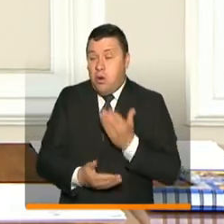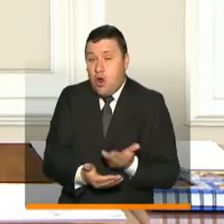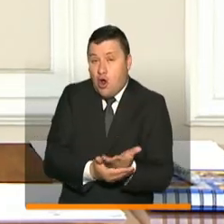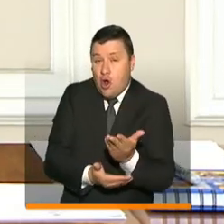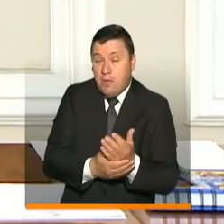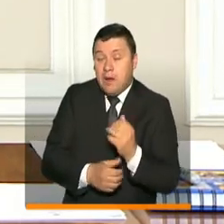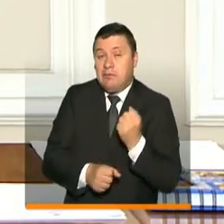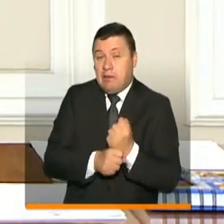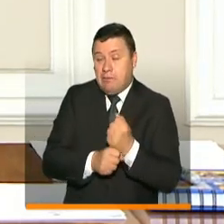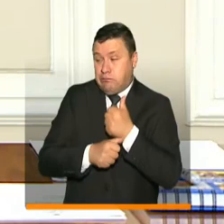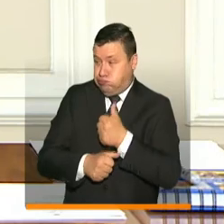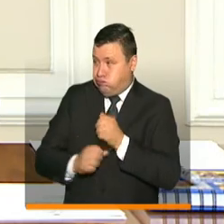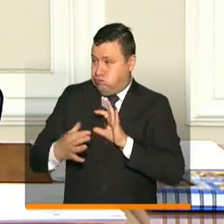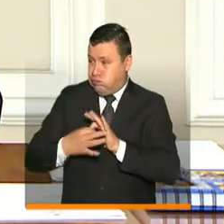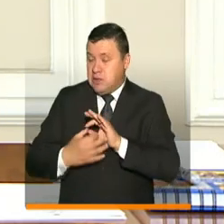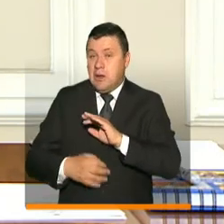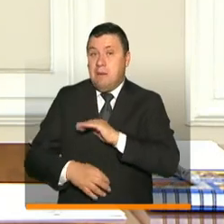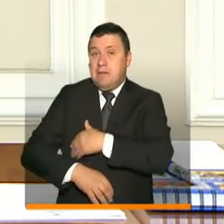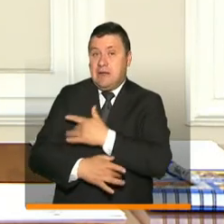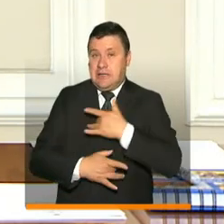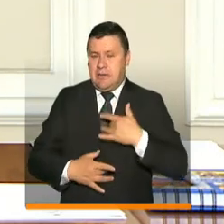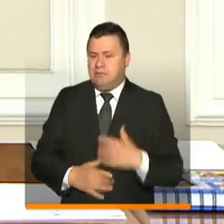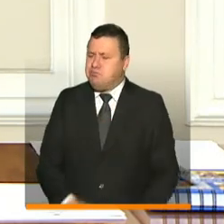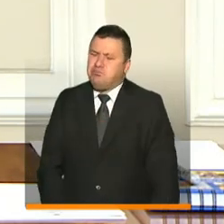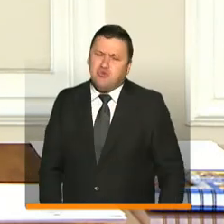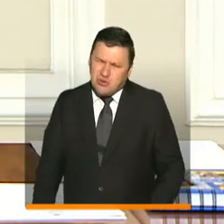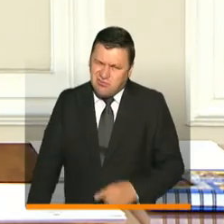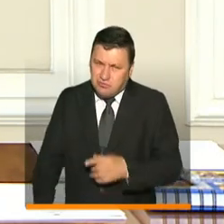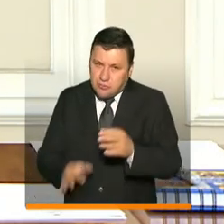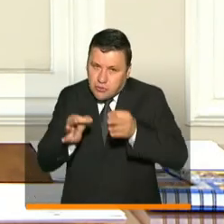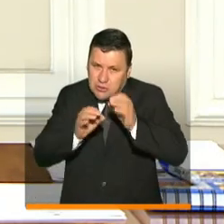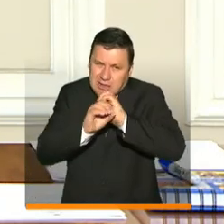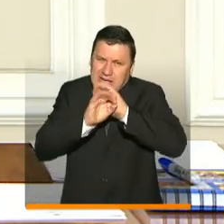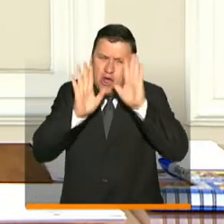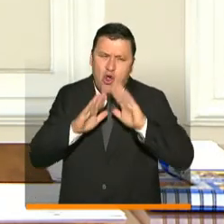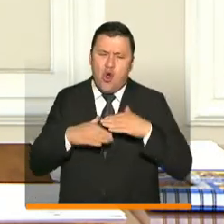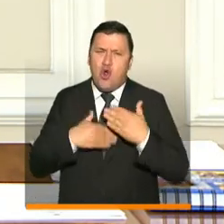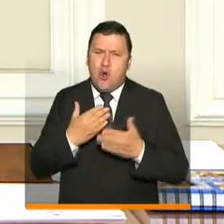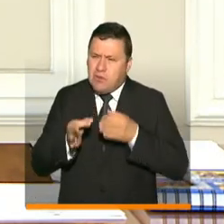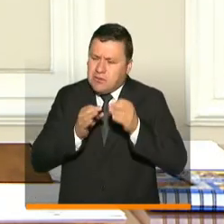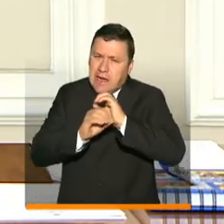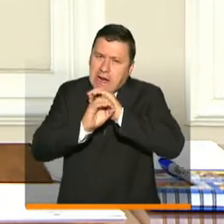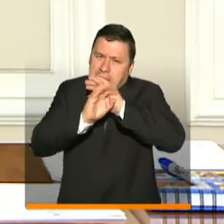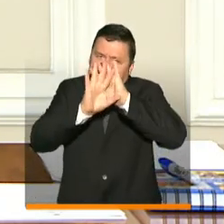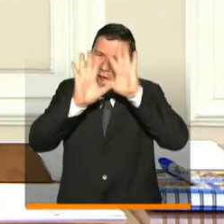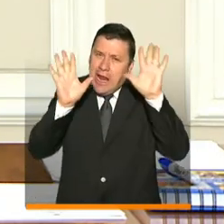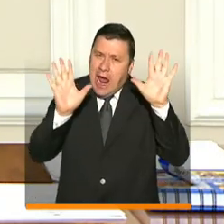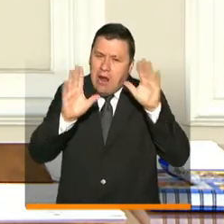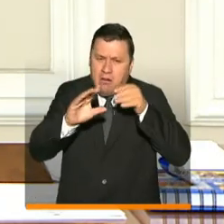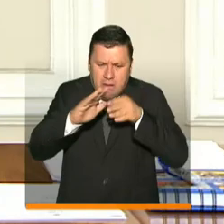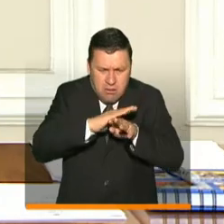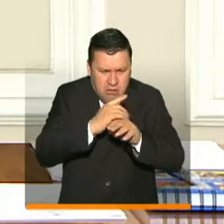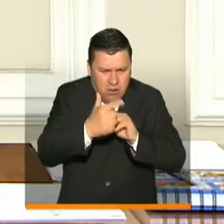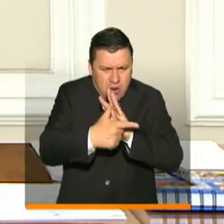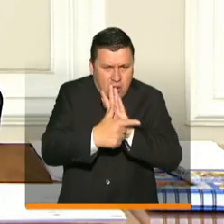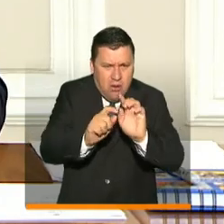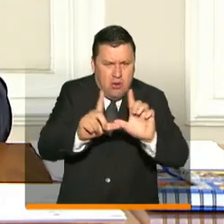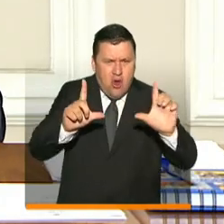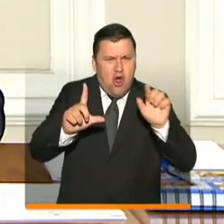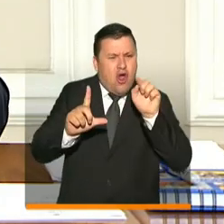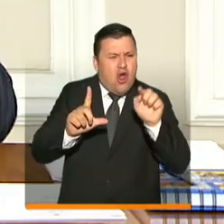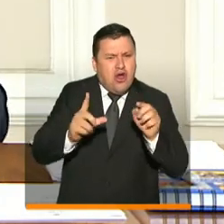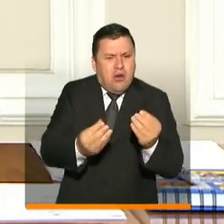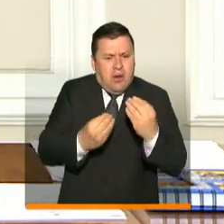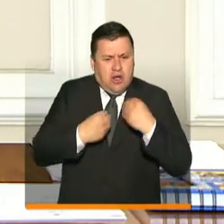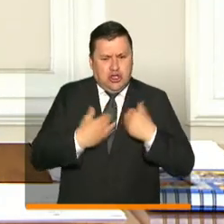hecho con el Ministerio de Salud. ¿Por qué no le explicamos a las familias cómo pueden acceder a esta plataforma y cuáles son los